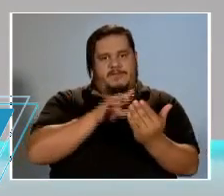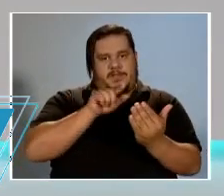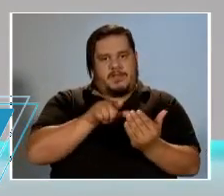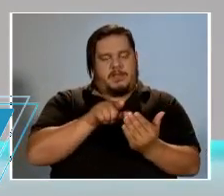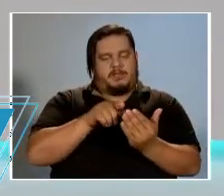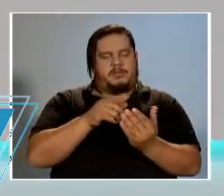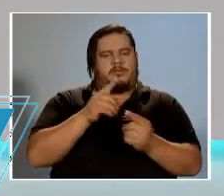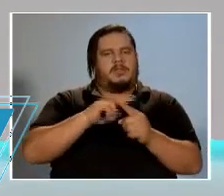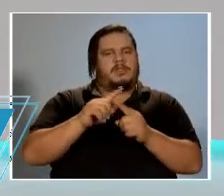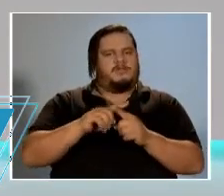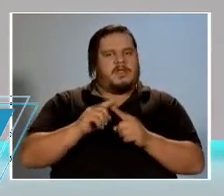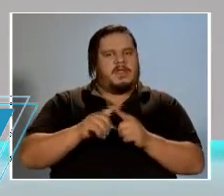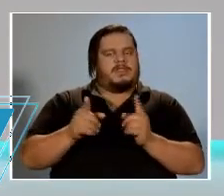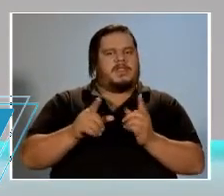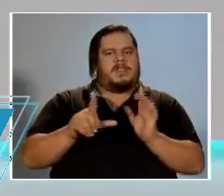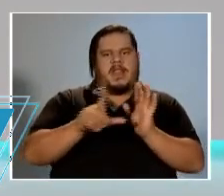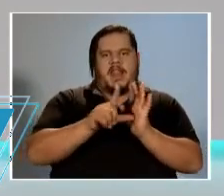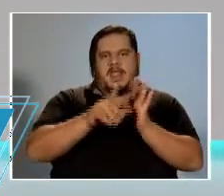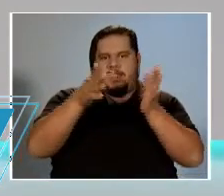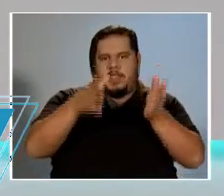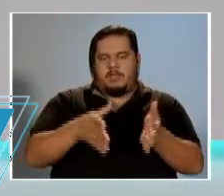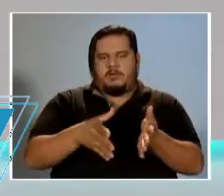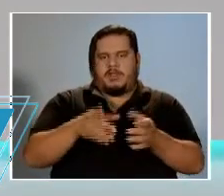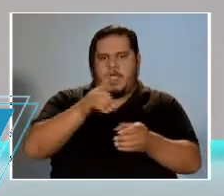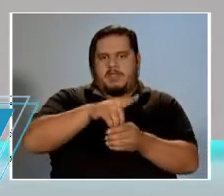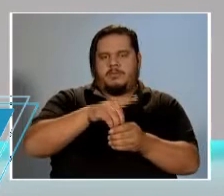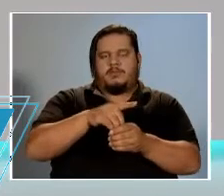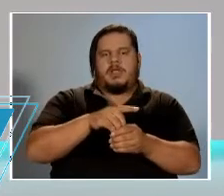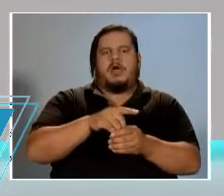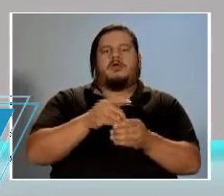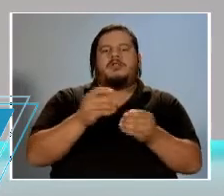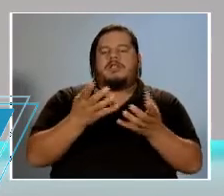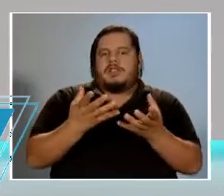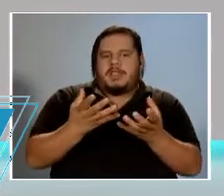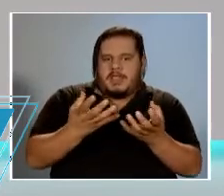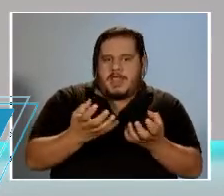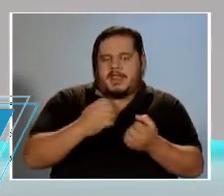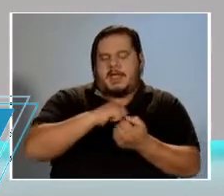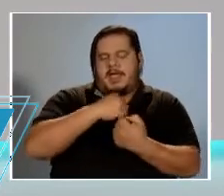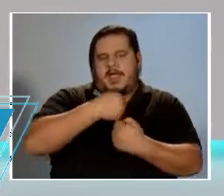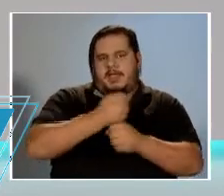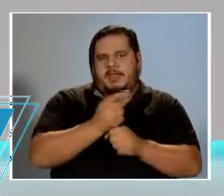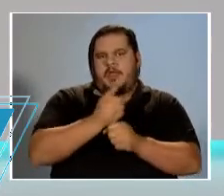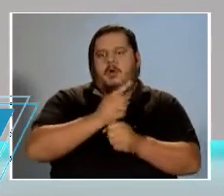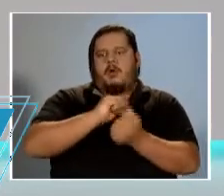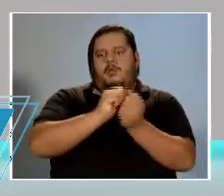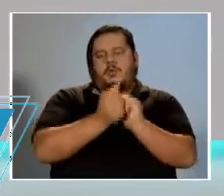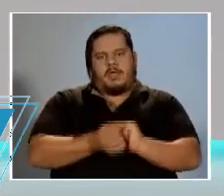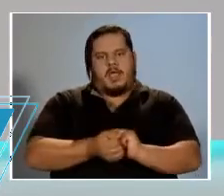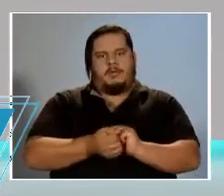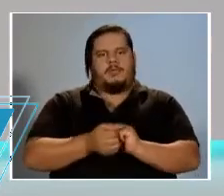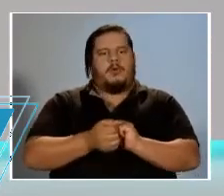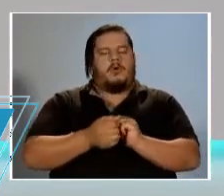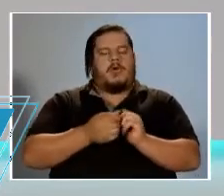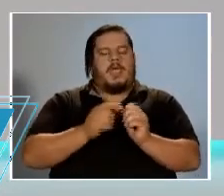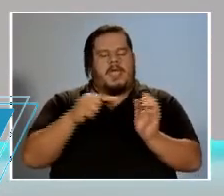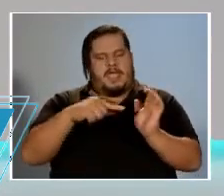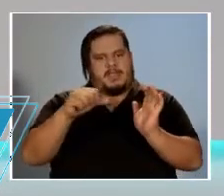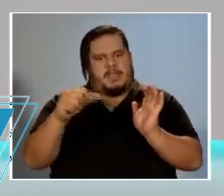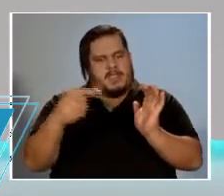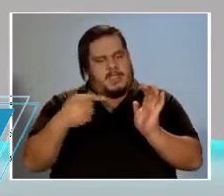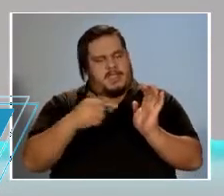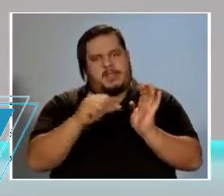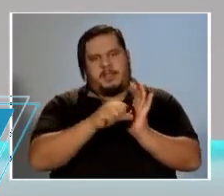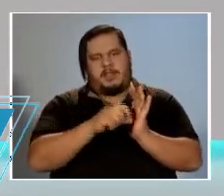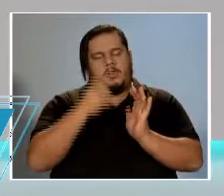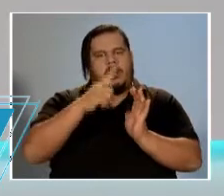habían generado una propuesta de reforma constitucional, como hemos comentado, para hacer una reducción del plazo y que eso no se fuera tan extenso como usted